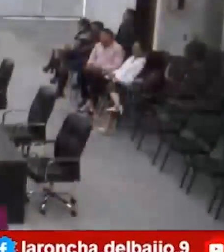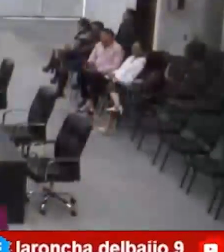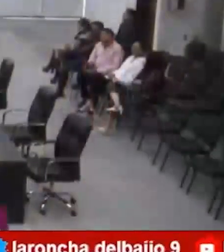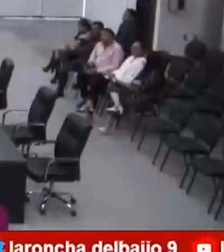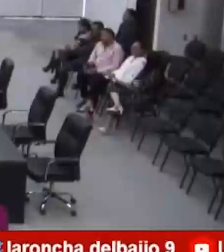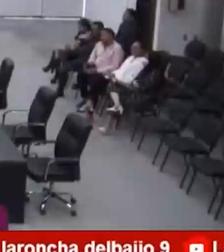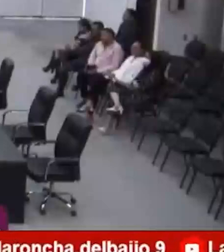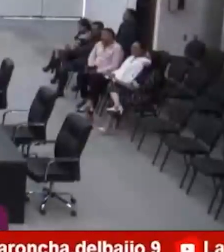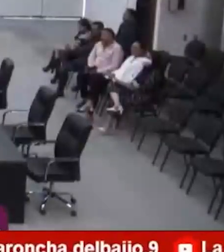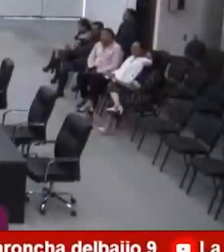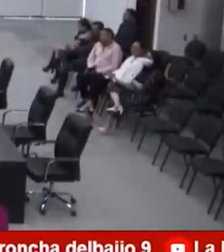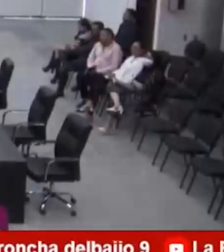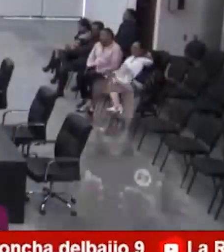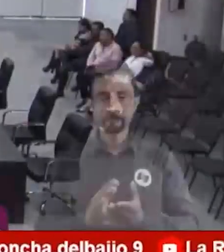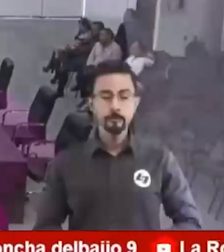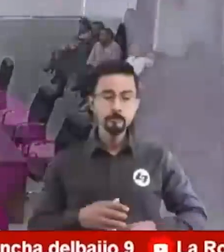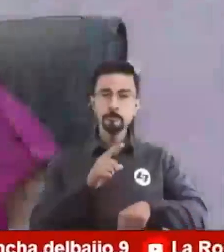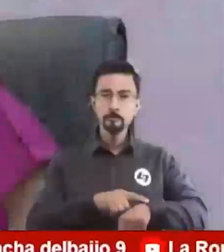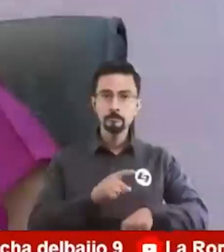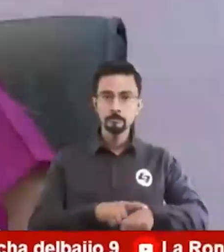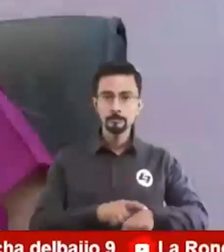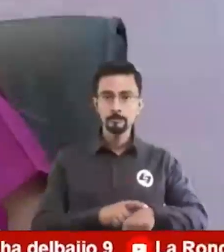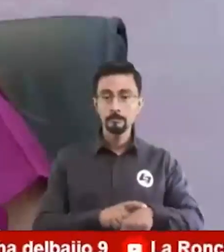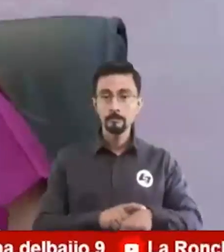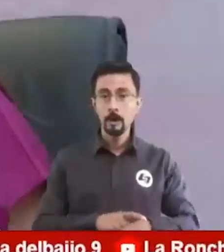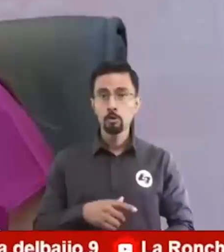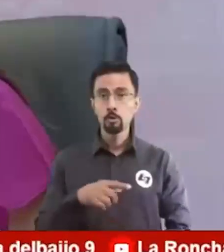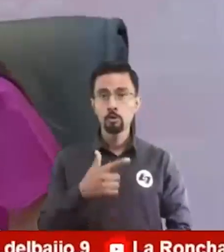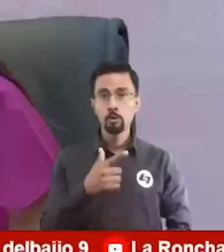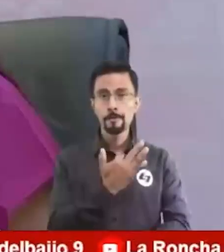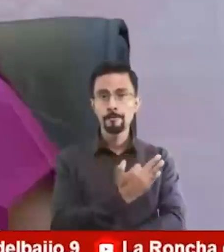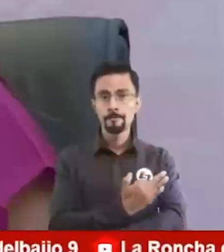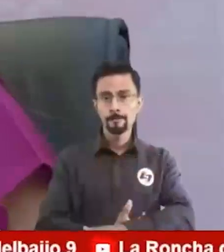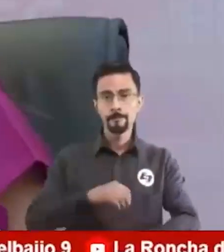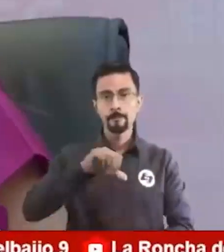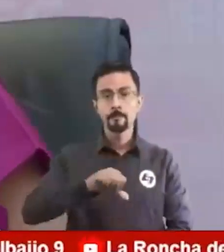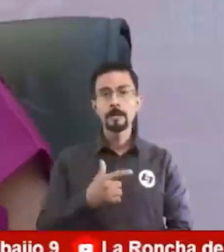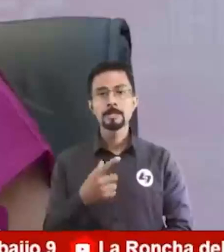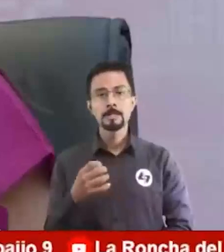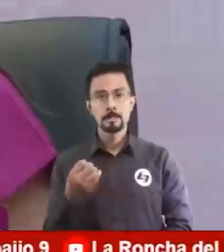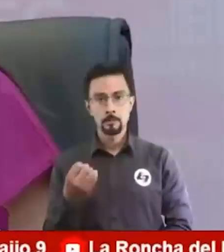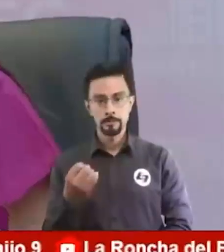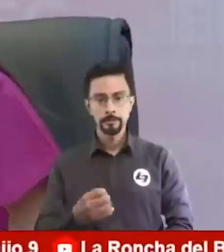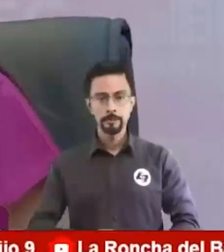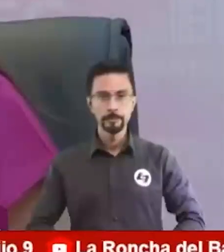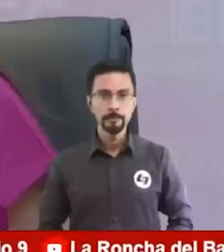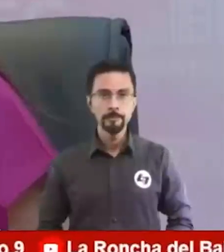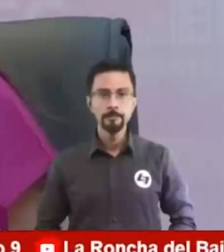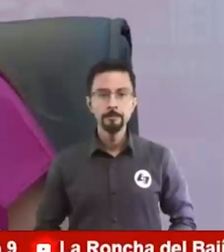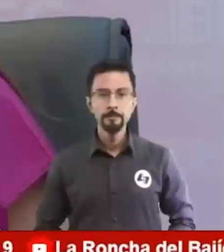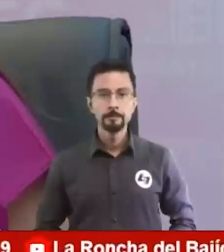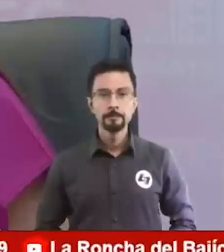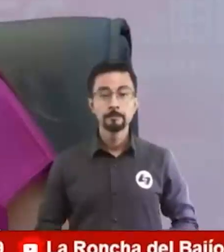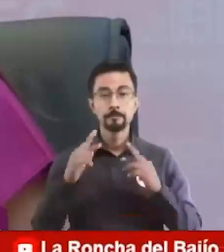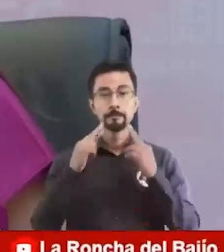también para el mismo la comisión de prerrogativas y fortalecimiento de partidos políticos Martín García Flores